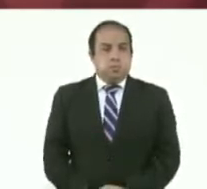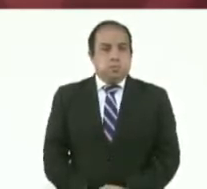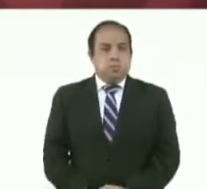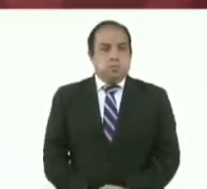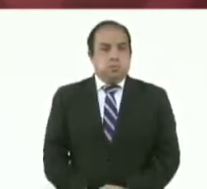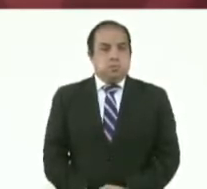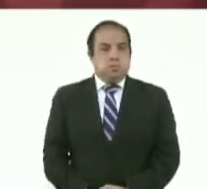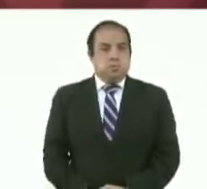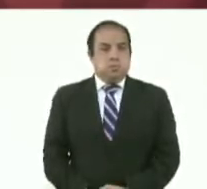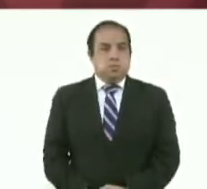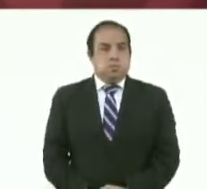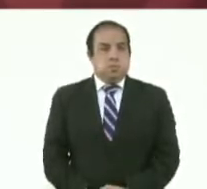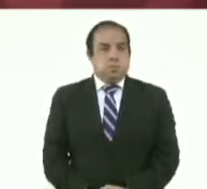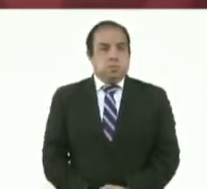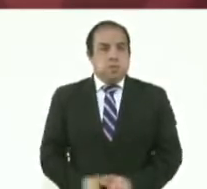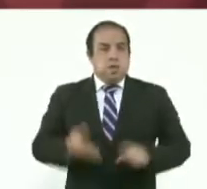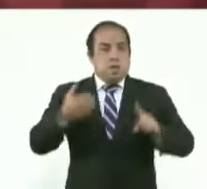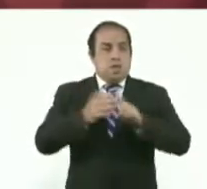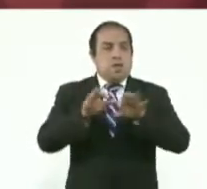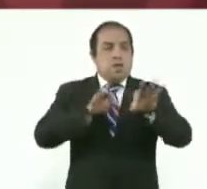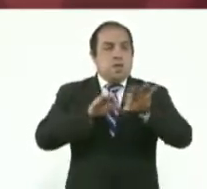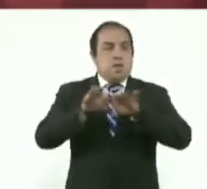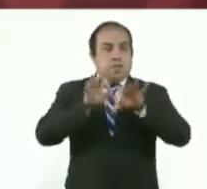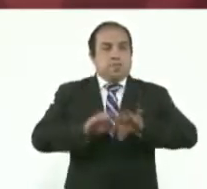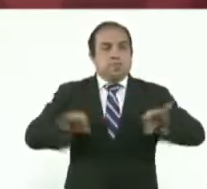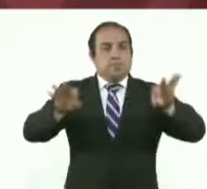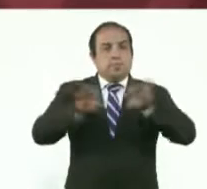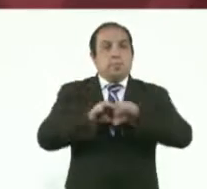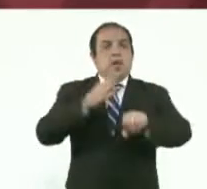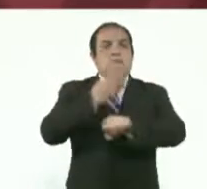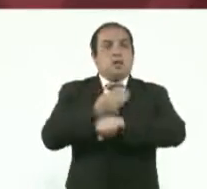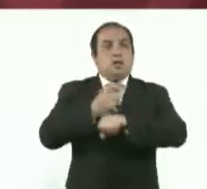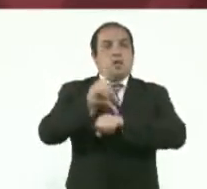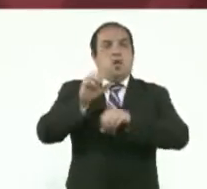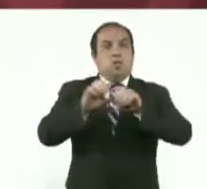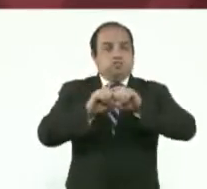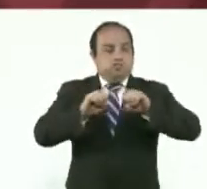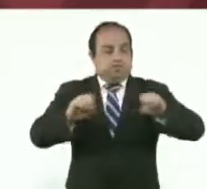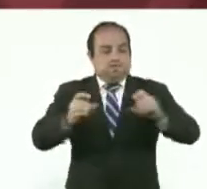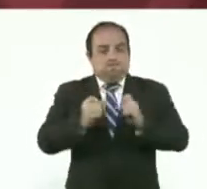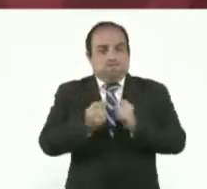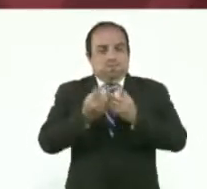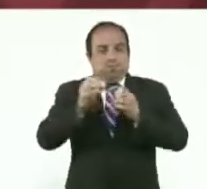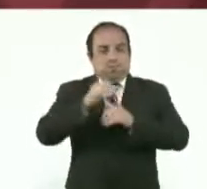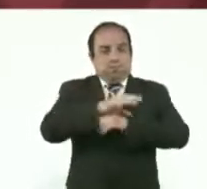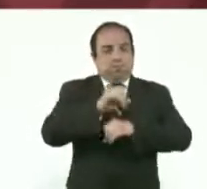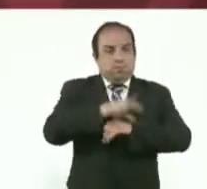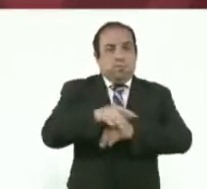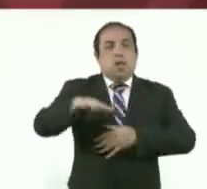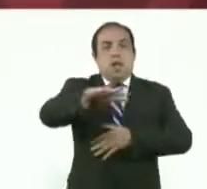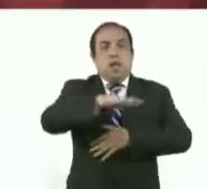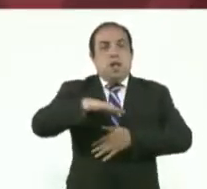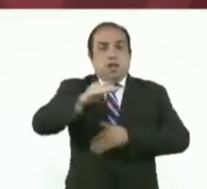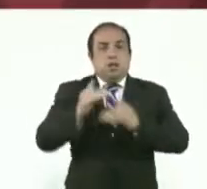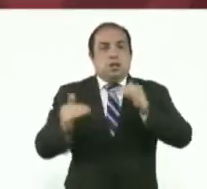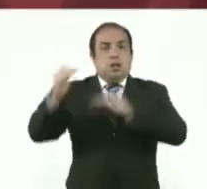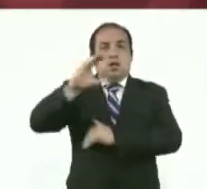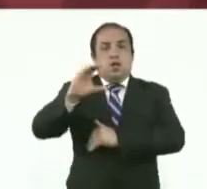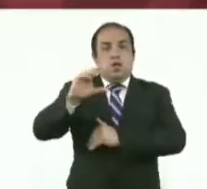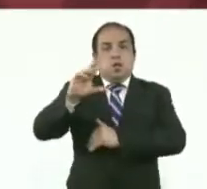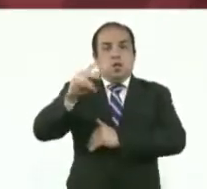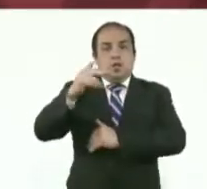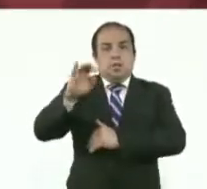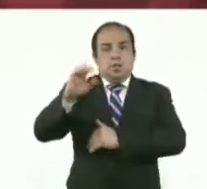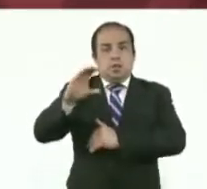trabajo importante para la reparación de fugas en la zona alta de Cuautepec. Entonces, esta es